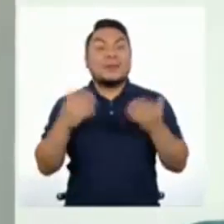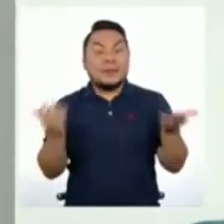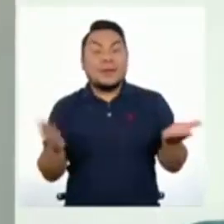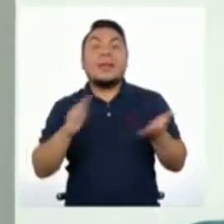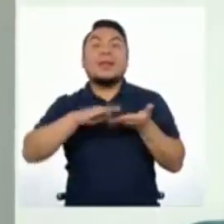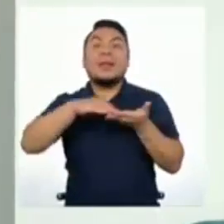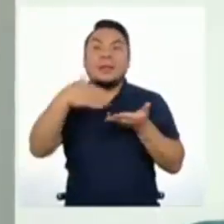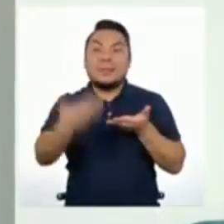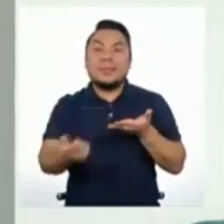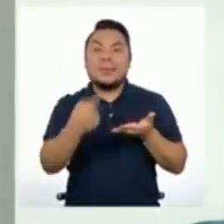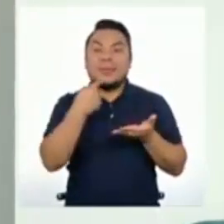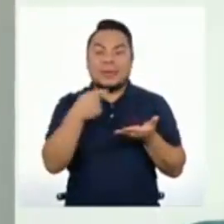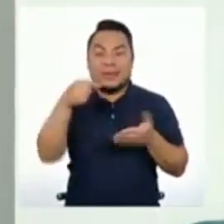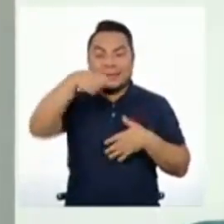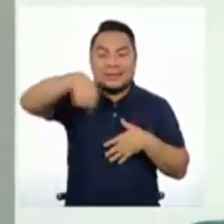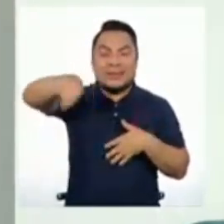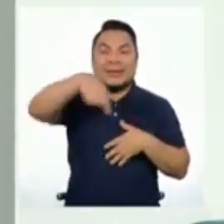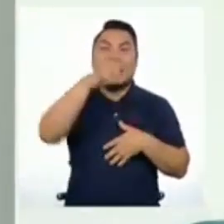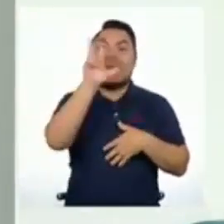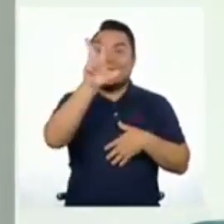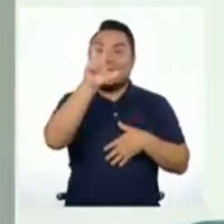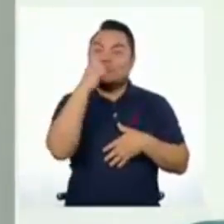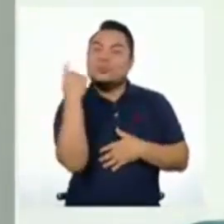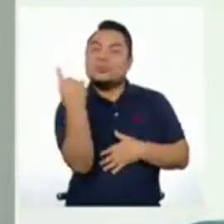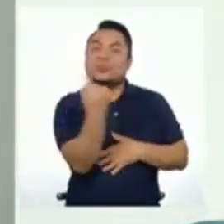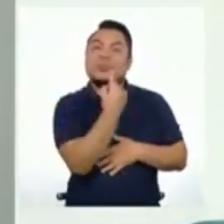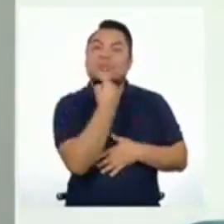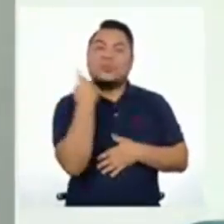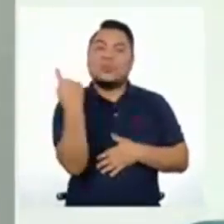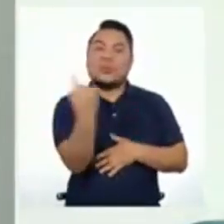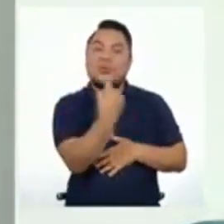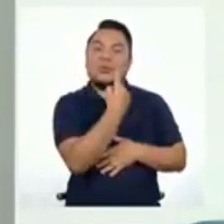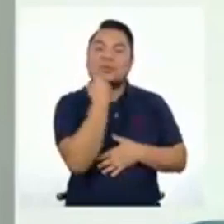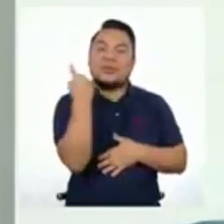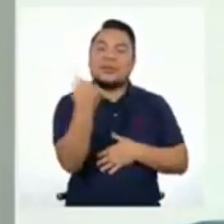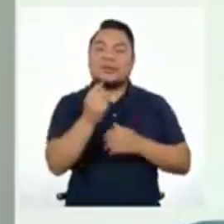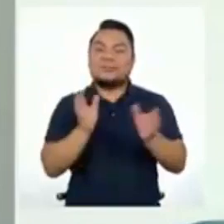Después me dan las 3 vueltas.